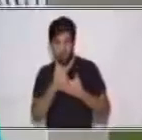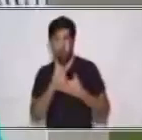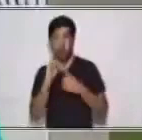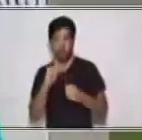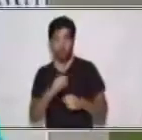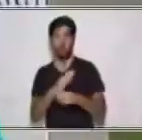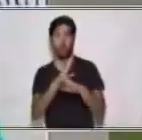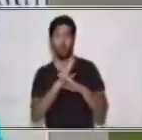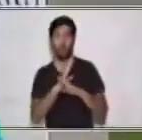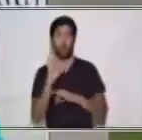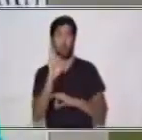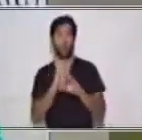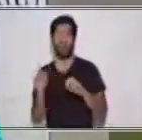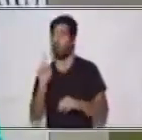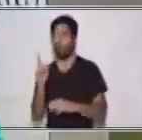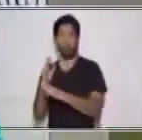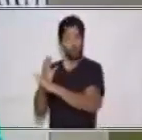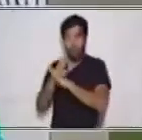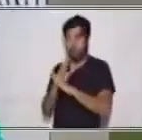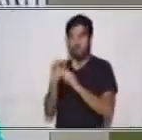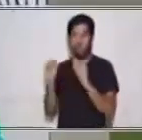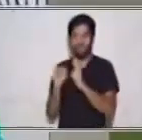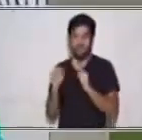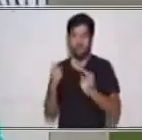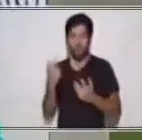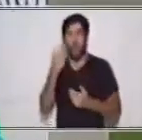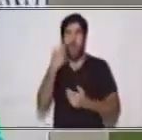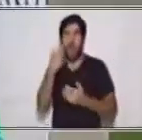no del frío. Entonces acá tenemos los hechos.